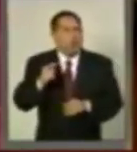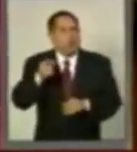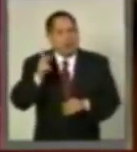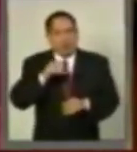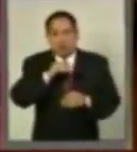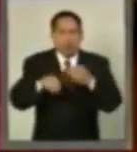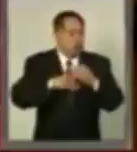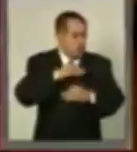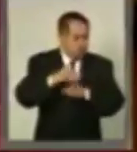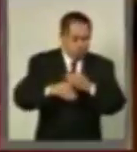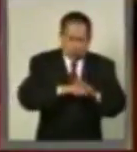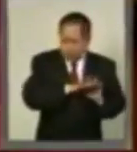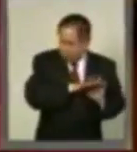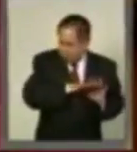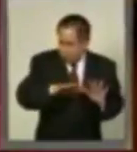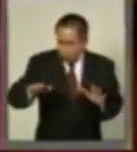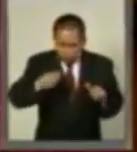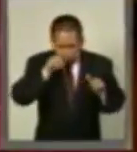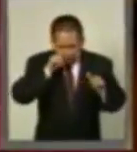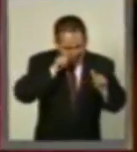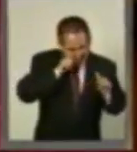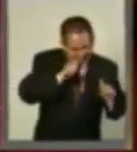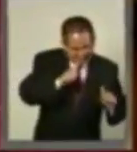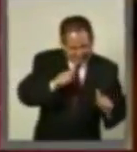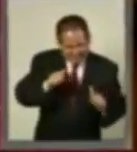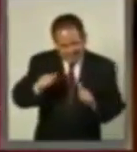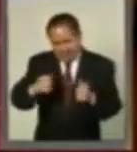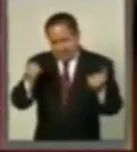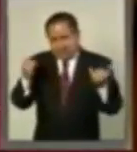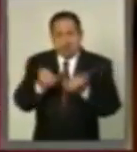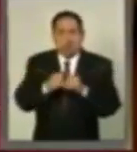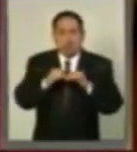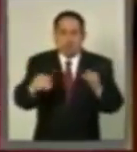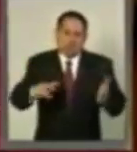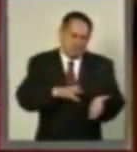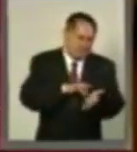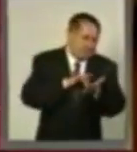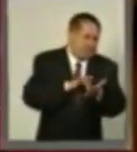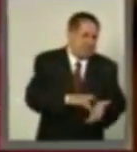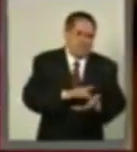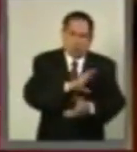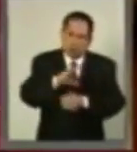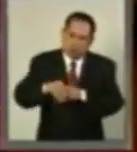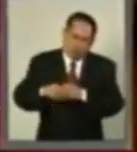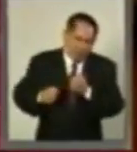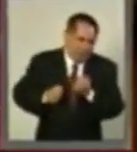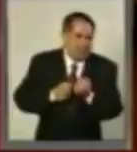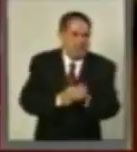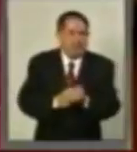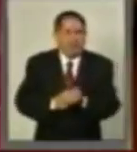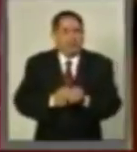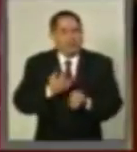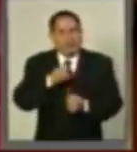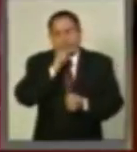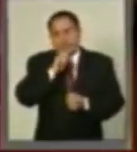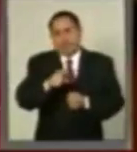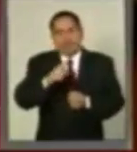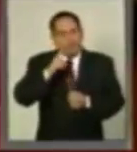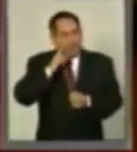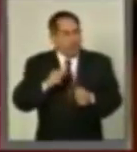van a recibir exactamente lo mismo, todo el apoyo, todo el respaldo y hasta